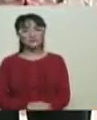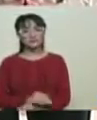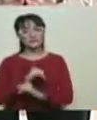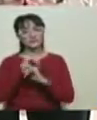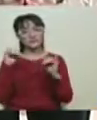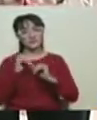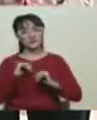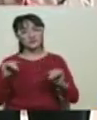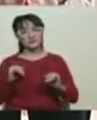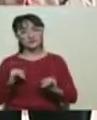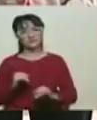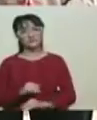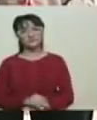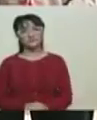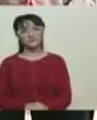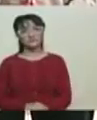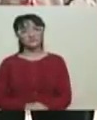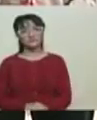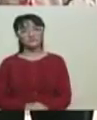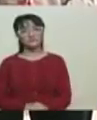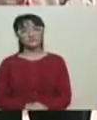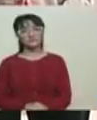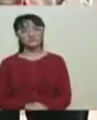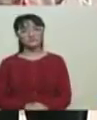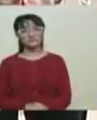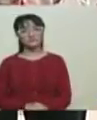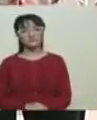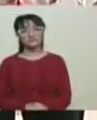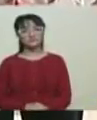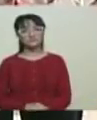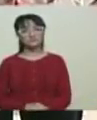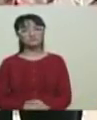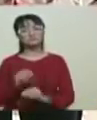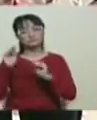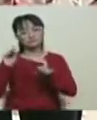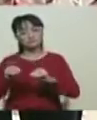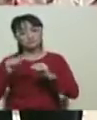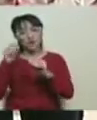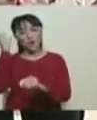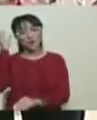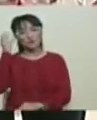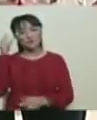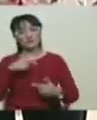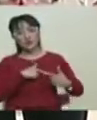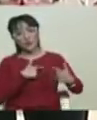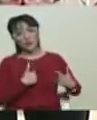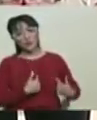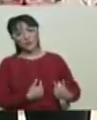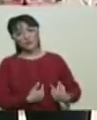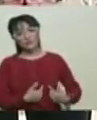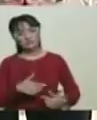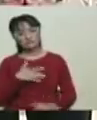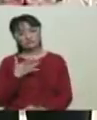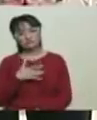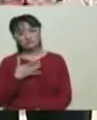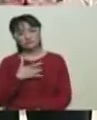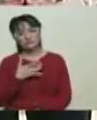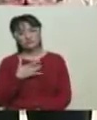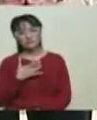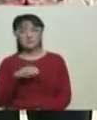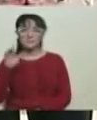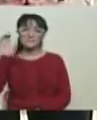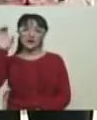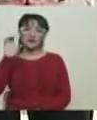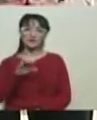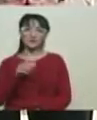feliz. Selle lo que es un día de historia de manera feliz. Es mi llamado a la conciencia, al corazón, al sentimiento patrio